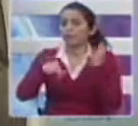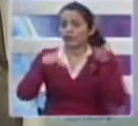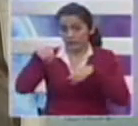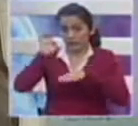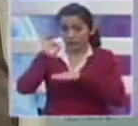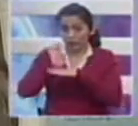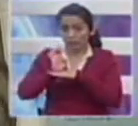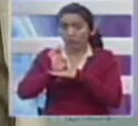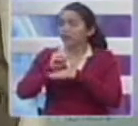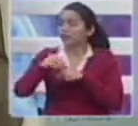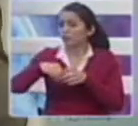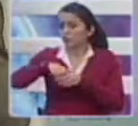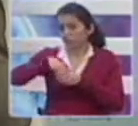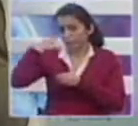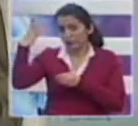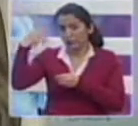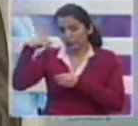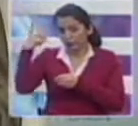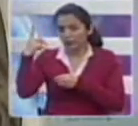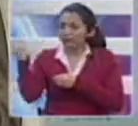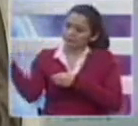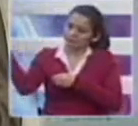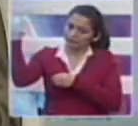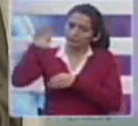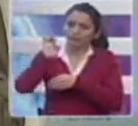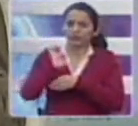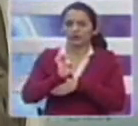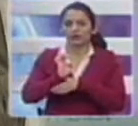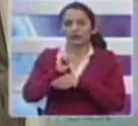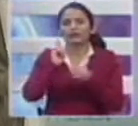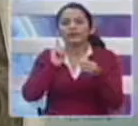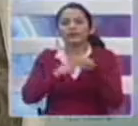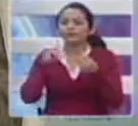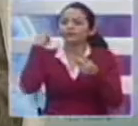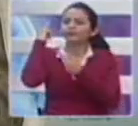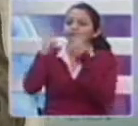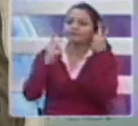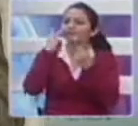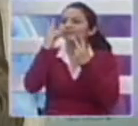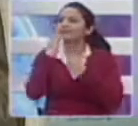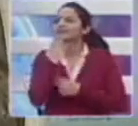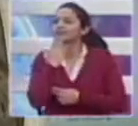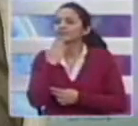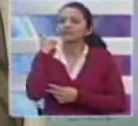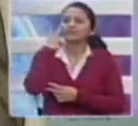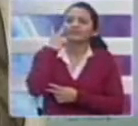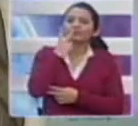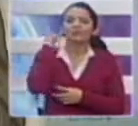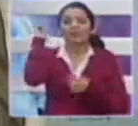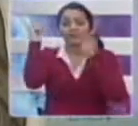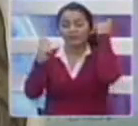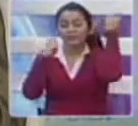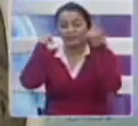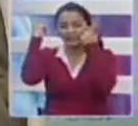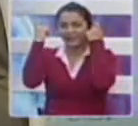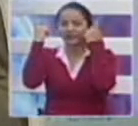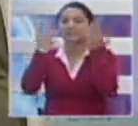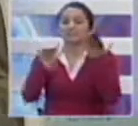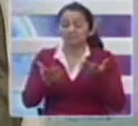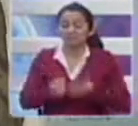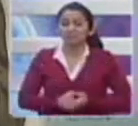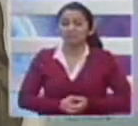es muy positivo porque conocen realmente de los festejos a la ciudad, así que vendrán muchos de ellos. Creo que tenemos